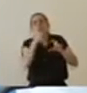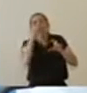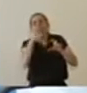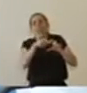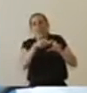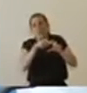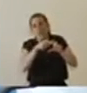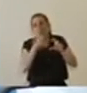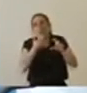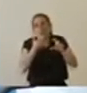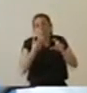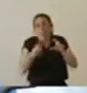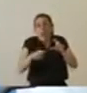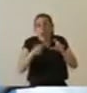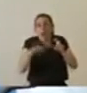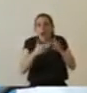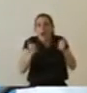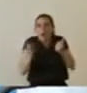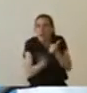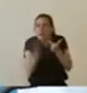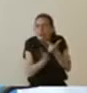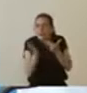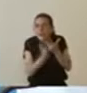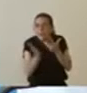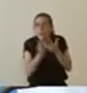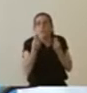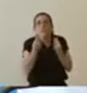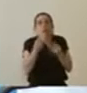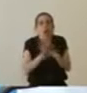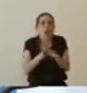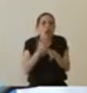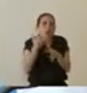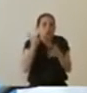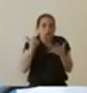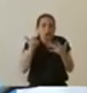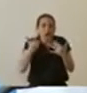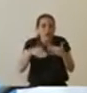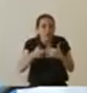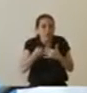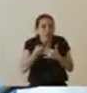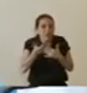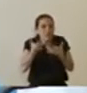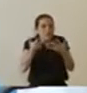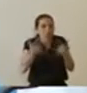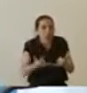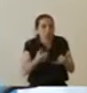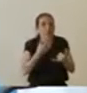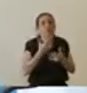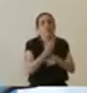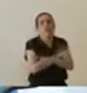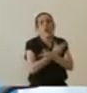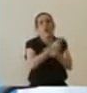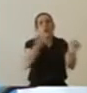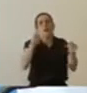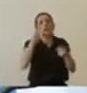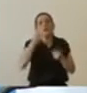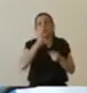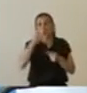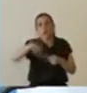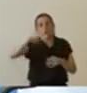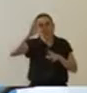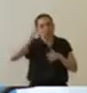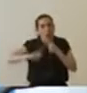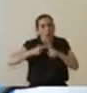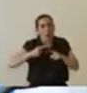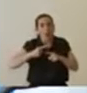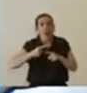los procesos para poder tenerla lo antes posible. En el momento que tengamos la información concreta de cuándo la vamos a tener,